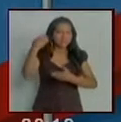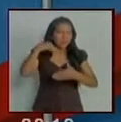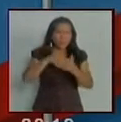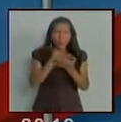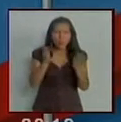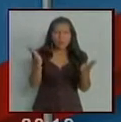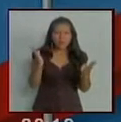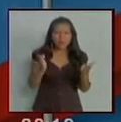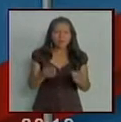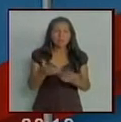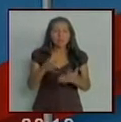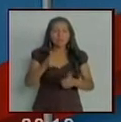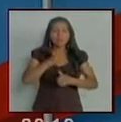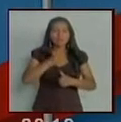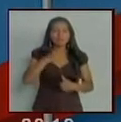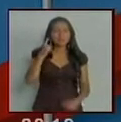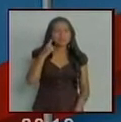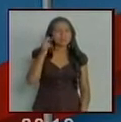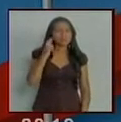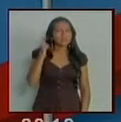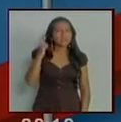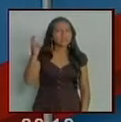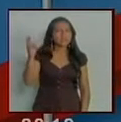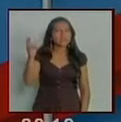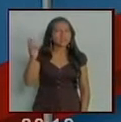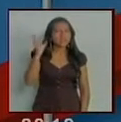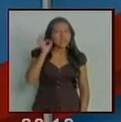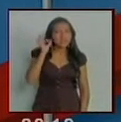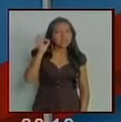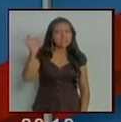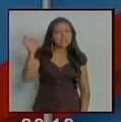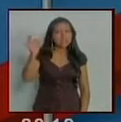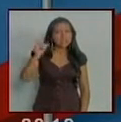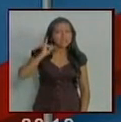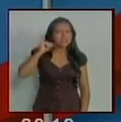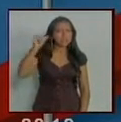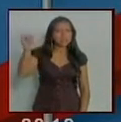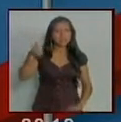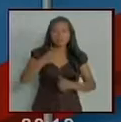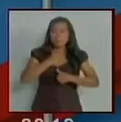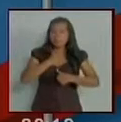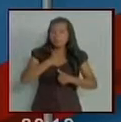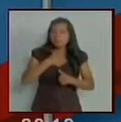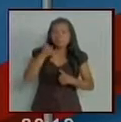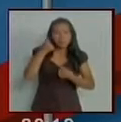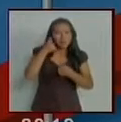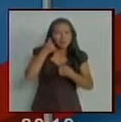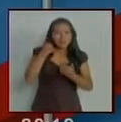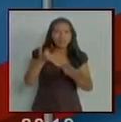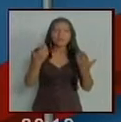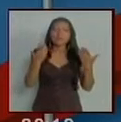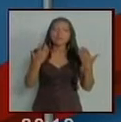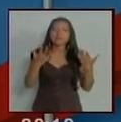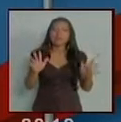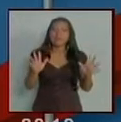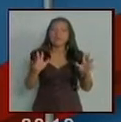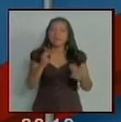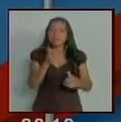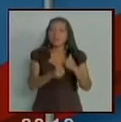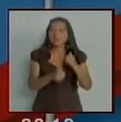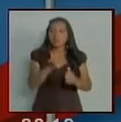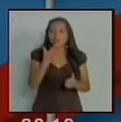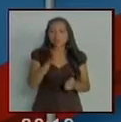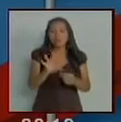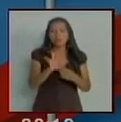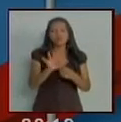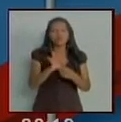causas, aparecen algunos ruidos. ¡Pip! O ¡shh! Esas lesiones ya son cicatriciales. Significa que algo no